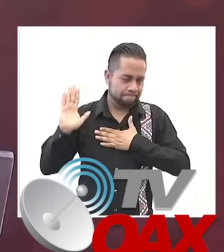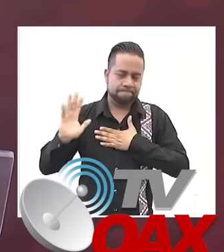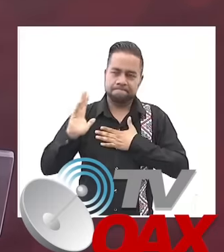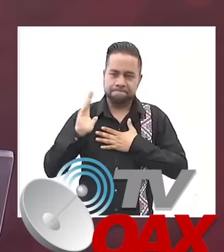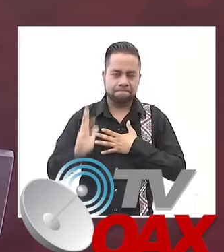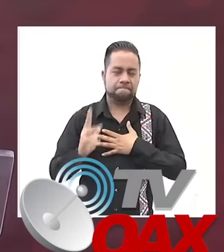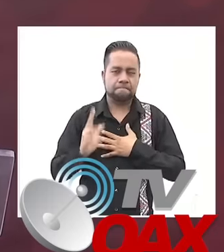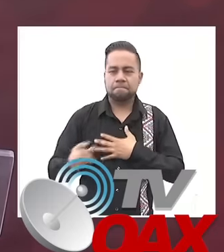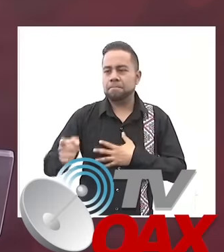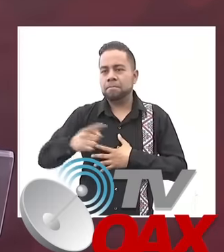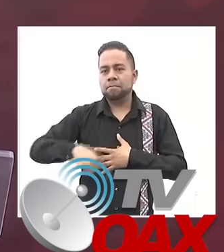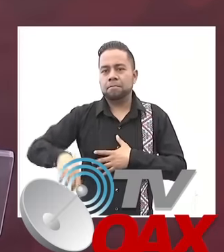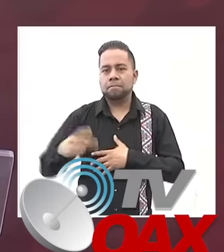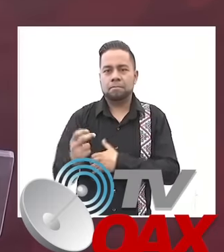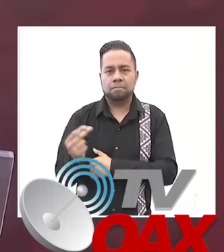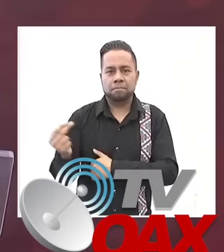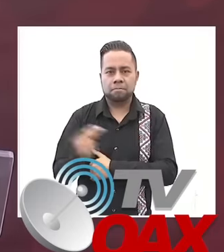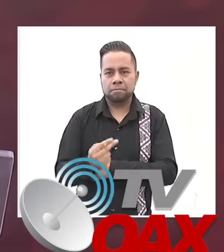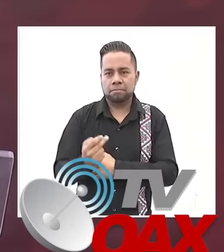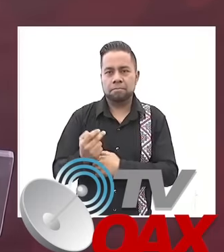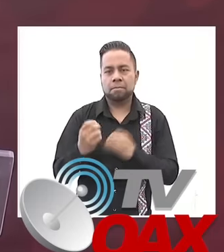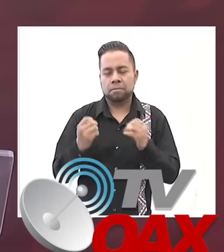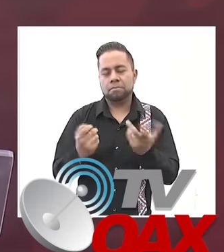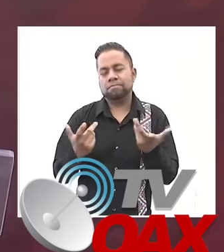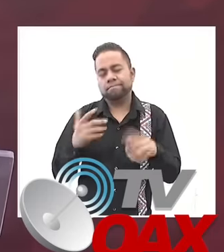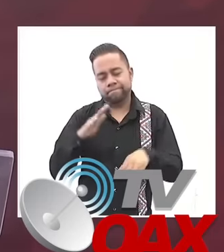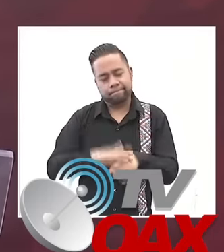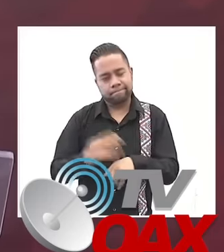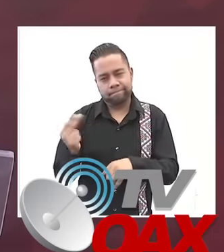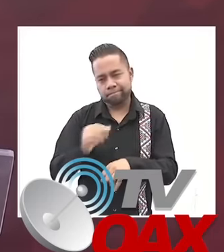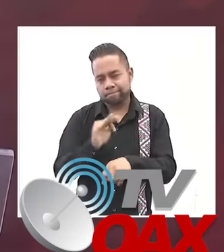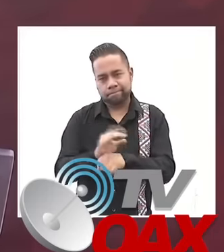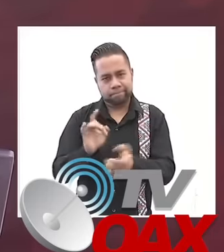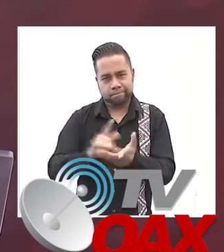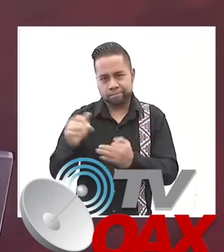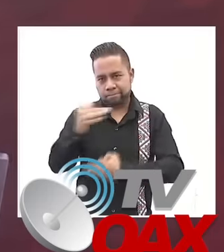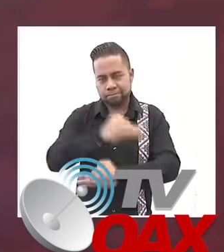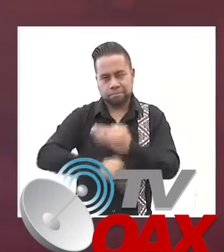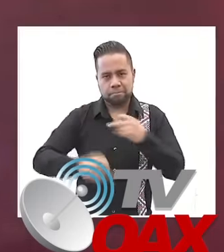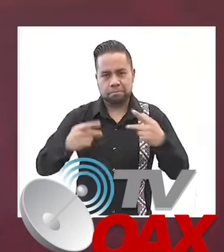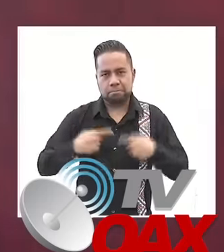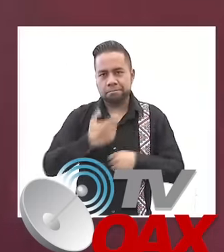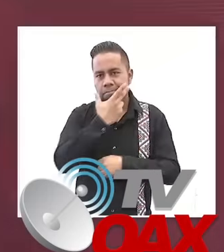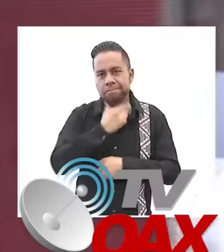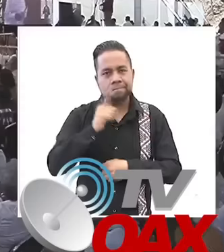merece esto y mucho más. Muchas gracias, amigas y amigos.